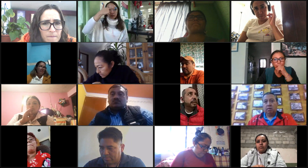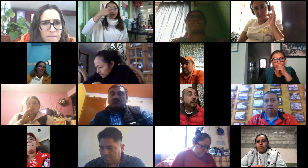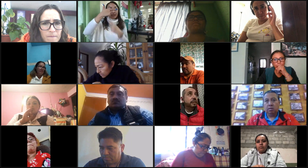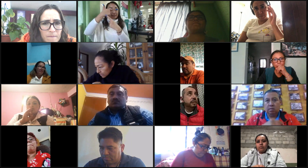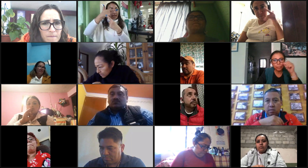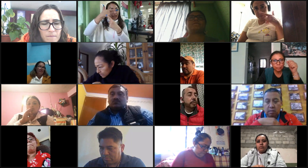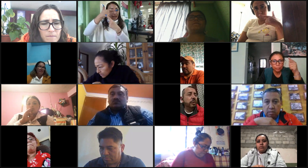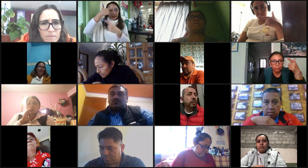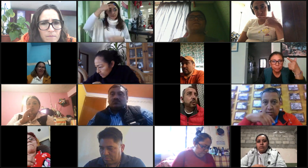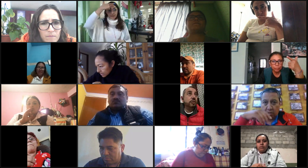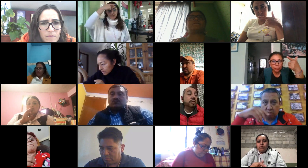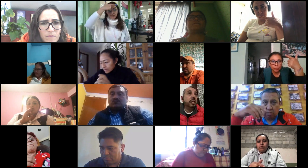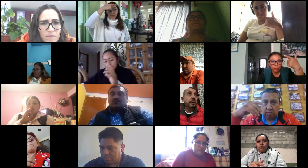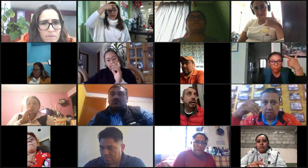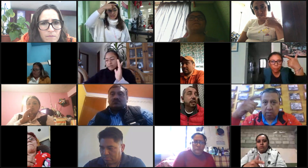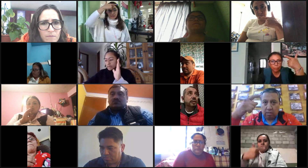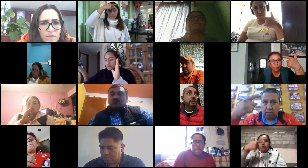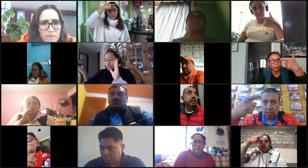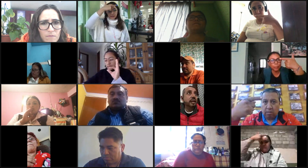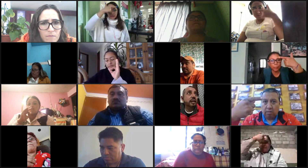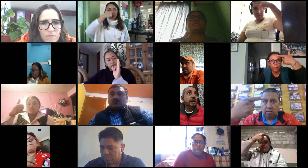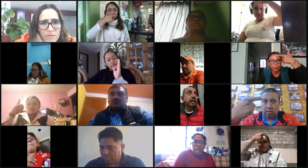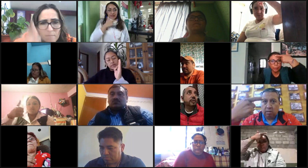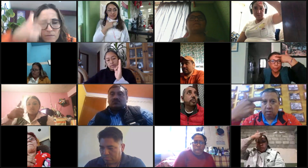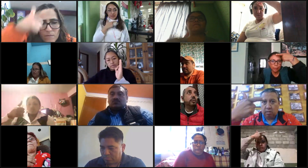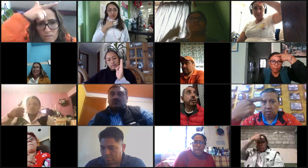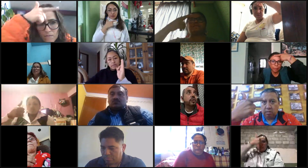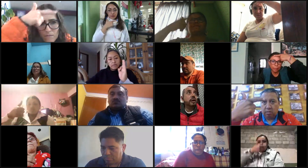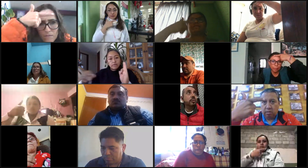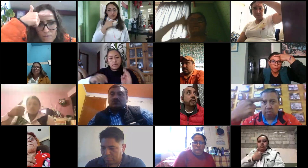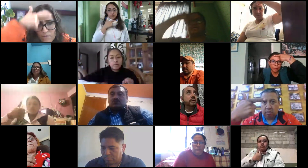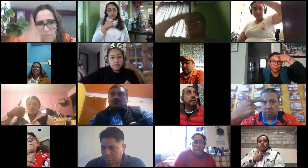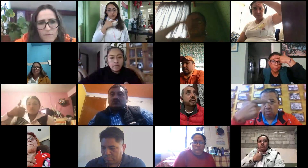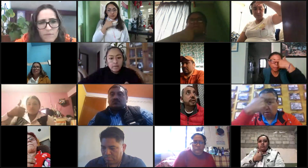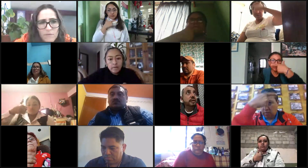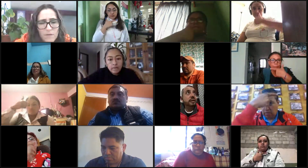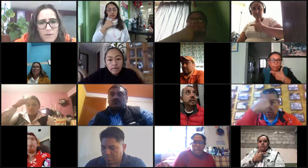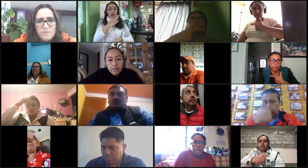a ocupar la letra G de arriba de mi frente hacia abajo.